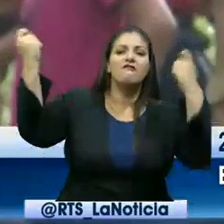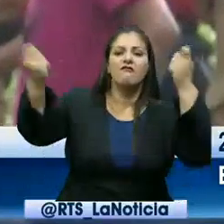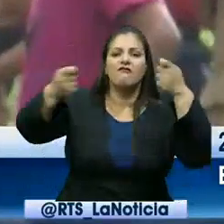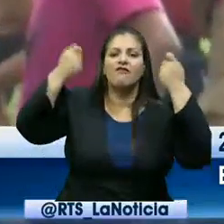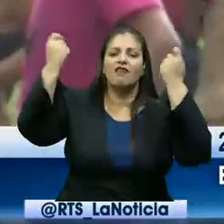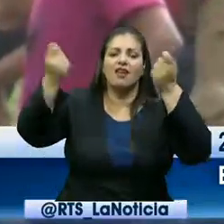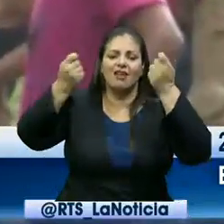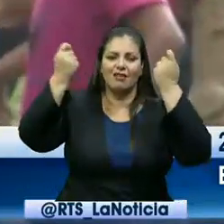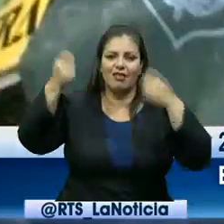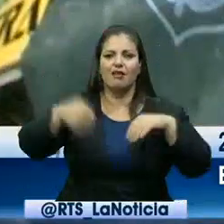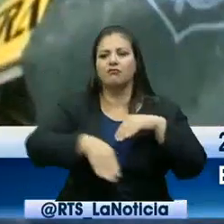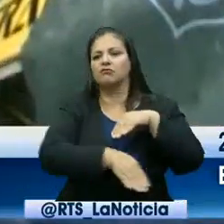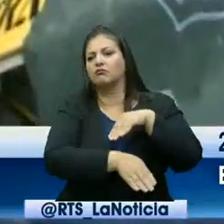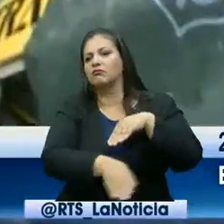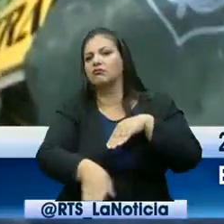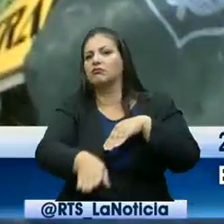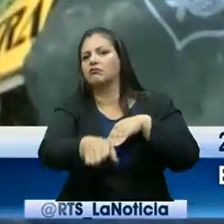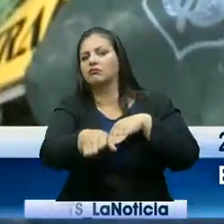que vivió.